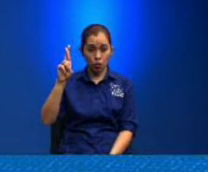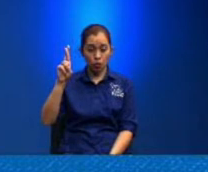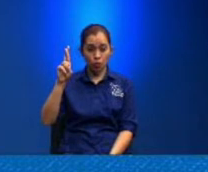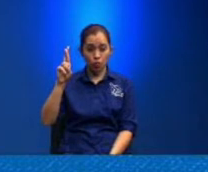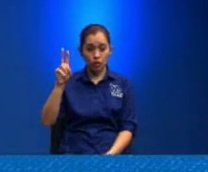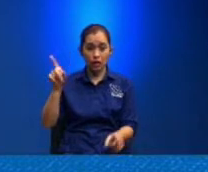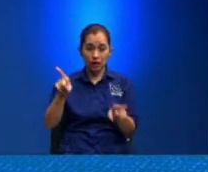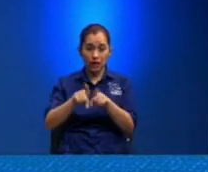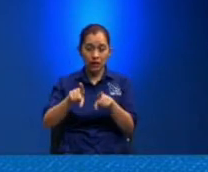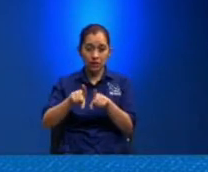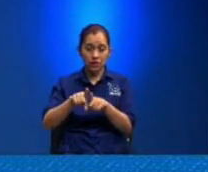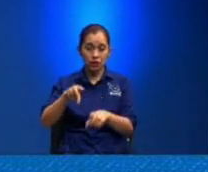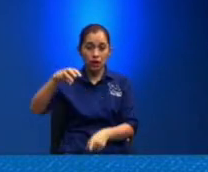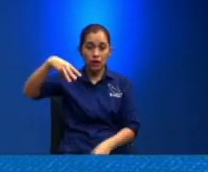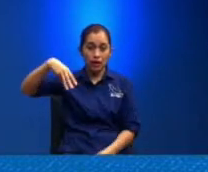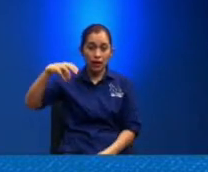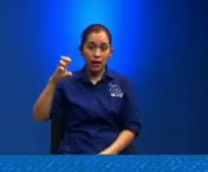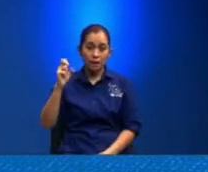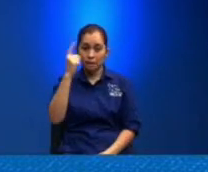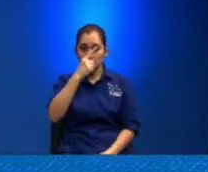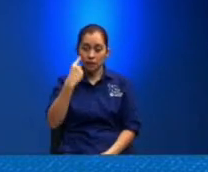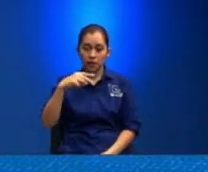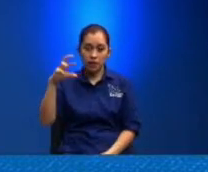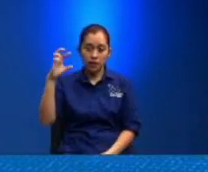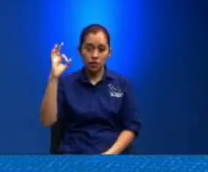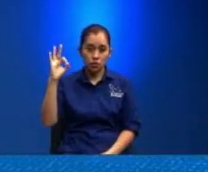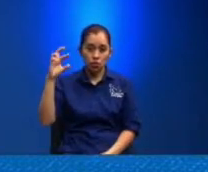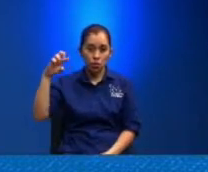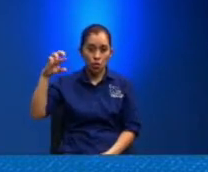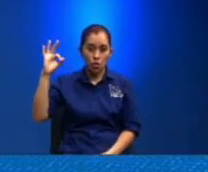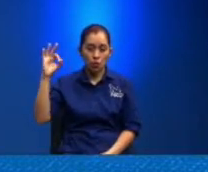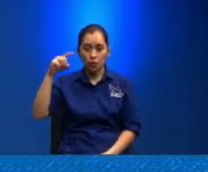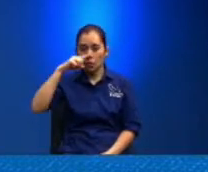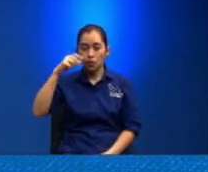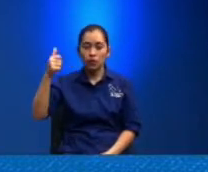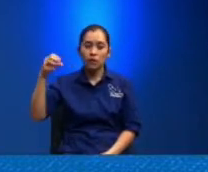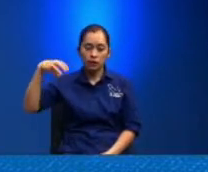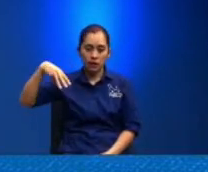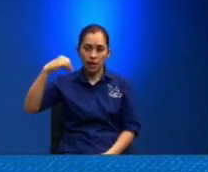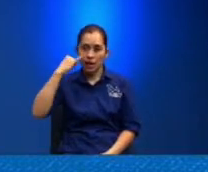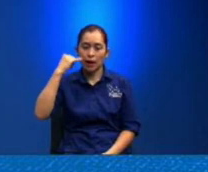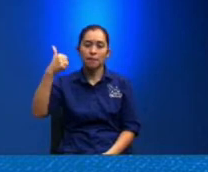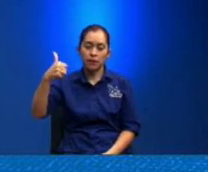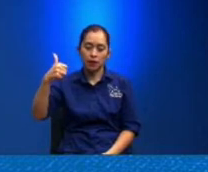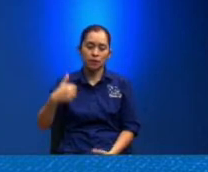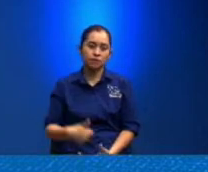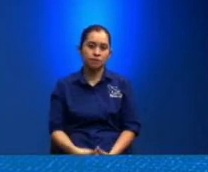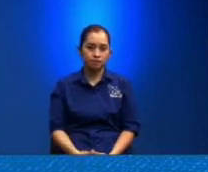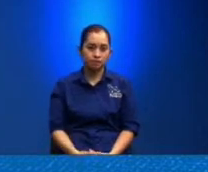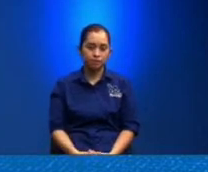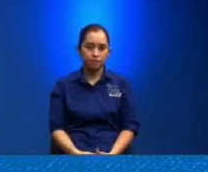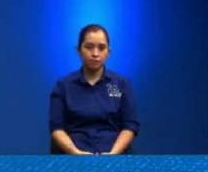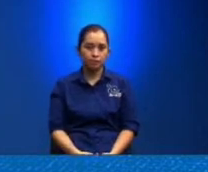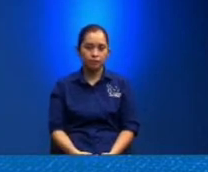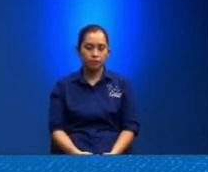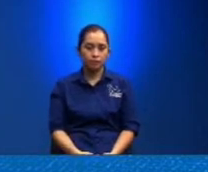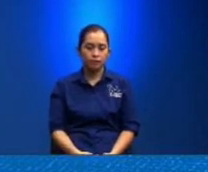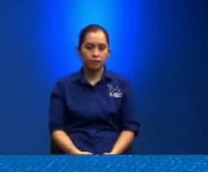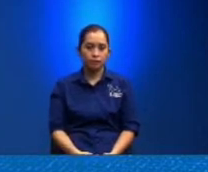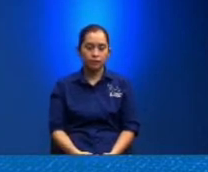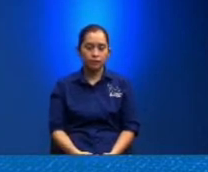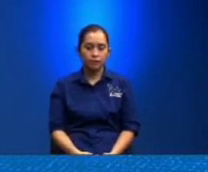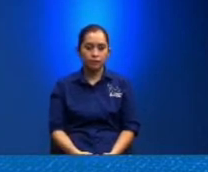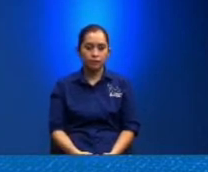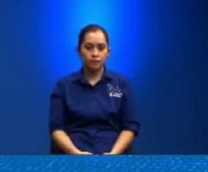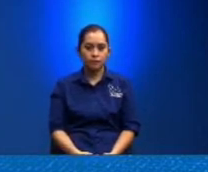así que ahí se terminó el pleito entonces no es lo mismo solo que en una modalidad que debemos de considerar ok